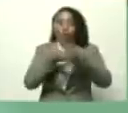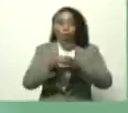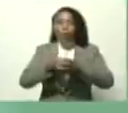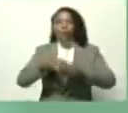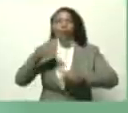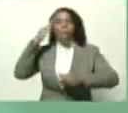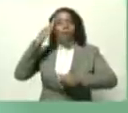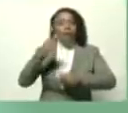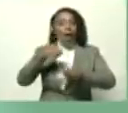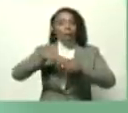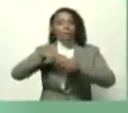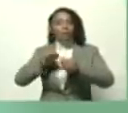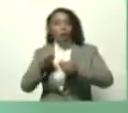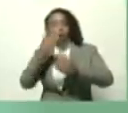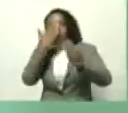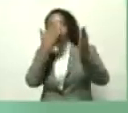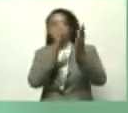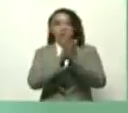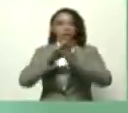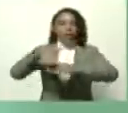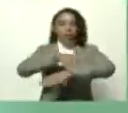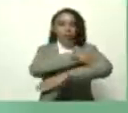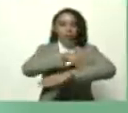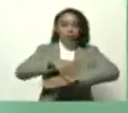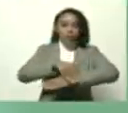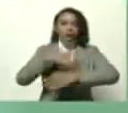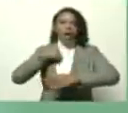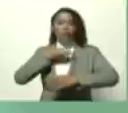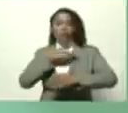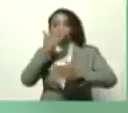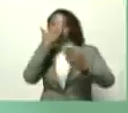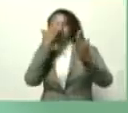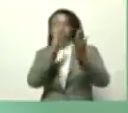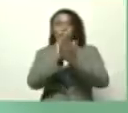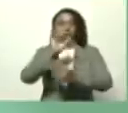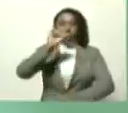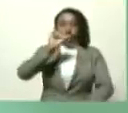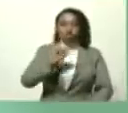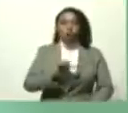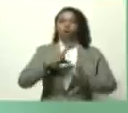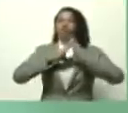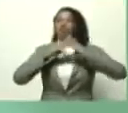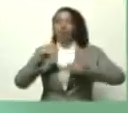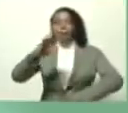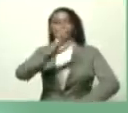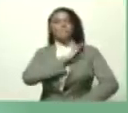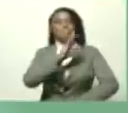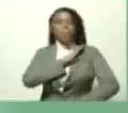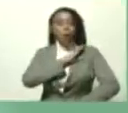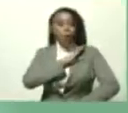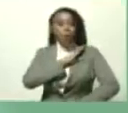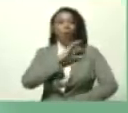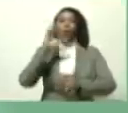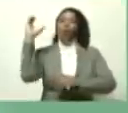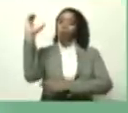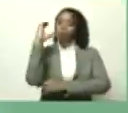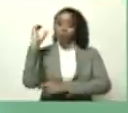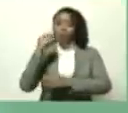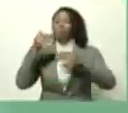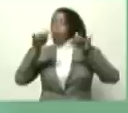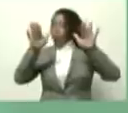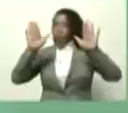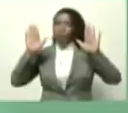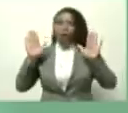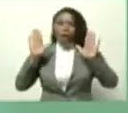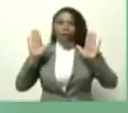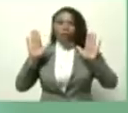y narcotraficantes en nuestra frontera occidental y en nuestra frontera sur, todas provienen de Colombia. Por supuesto,